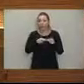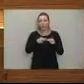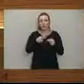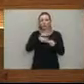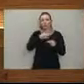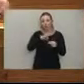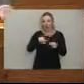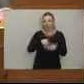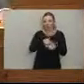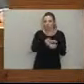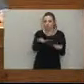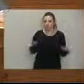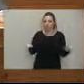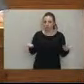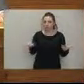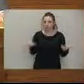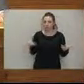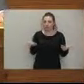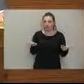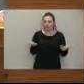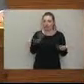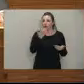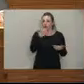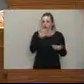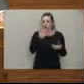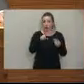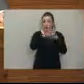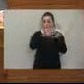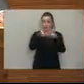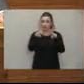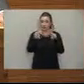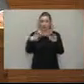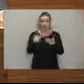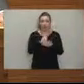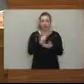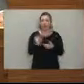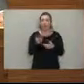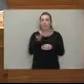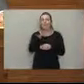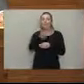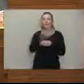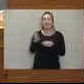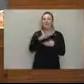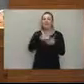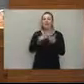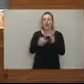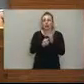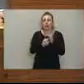a disposición. Y son, por ejemplo, en todas estas empresas tienen que presentar lo que se llama un plan de recolocación